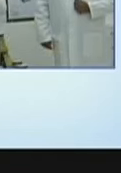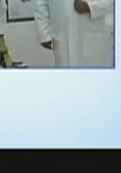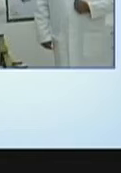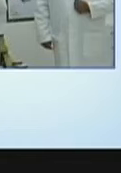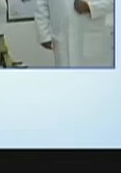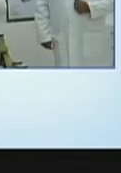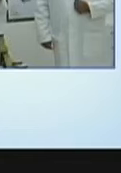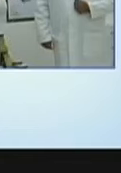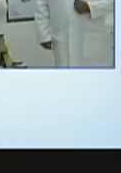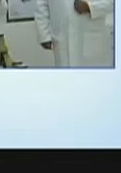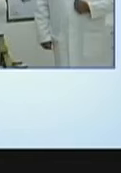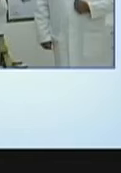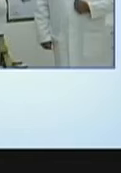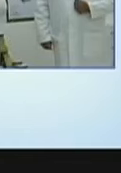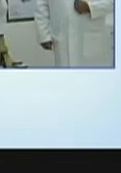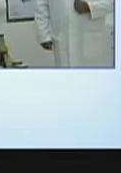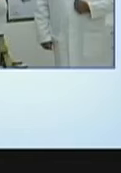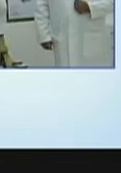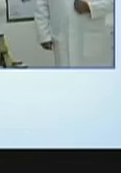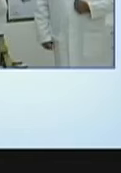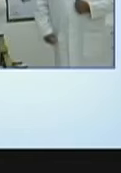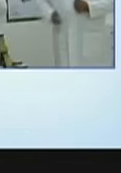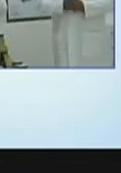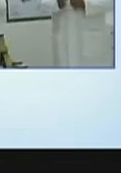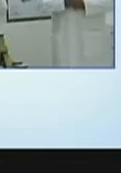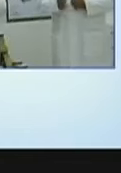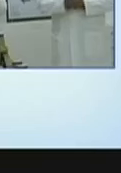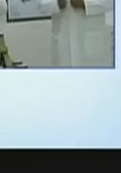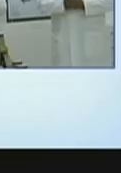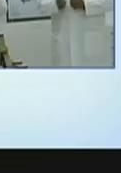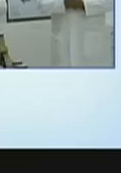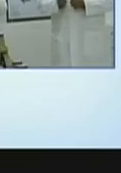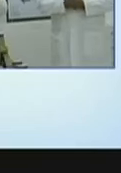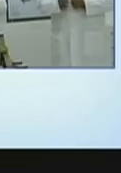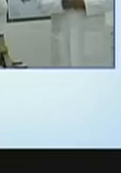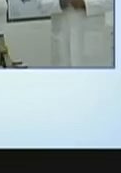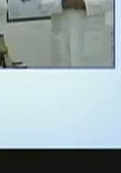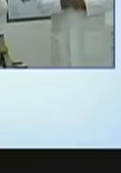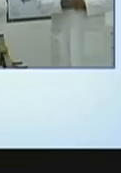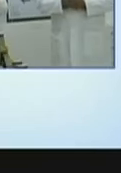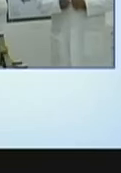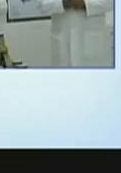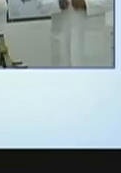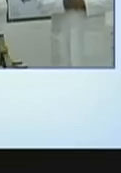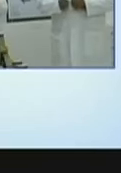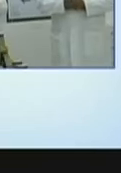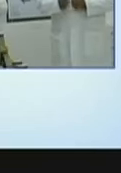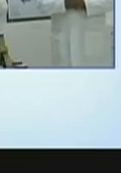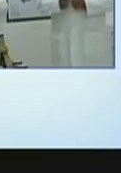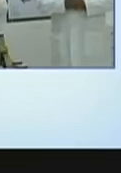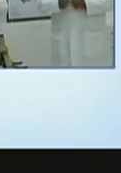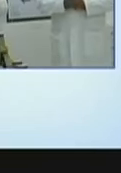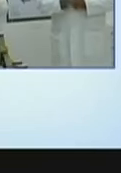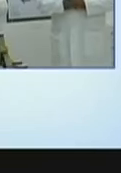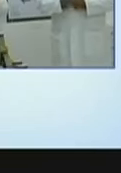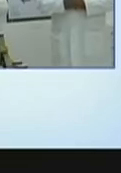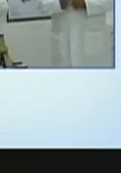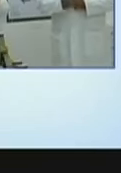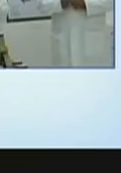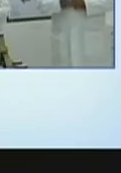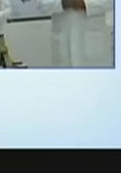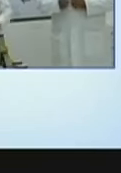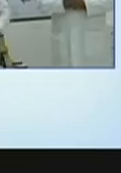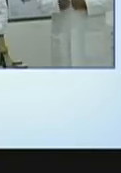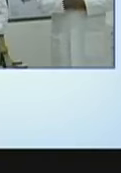está preparada a apoyar a las comunidades pobres de Argentina con estos productos maravillosos. Ah,